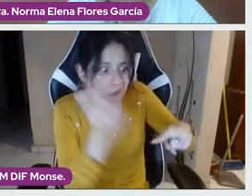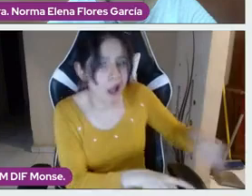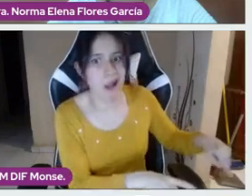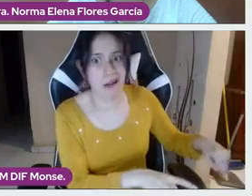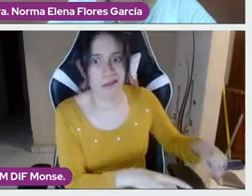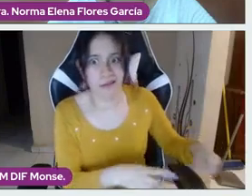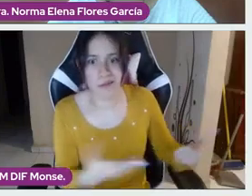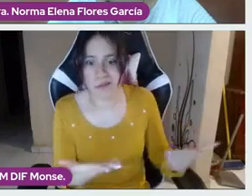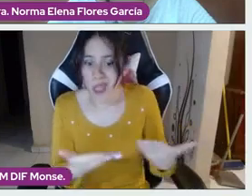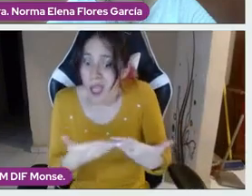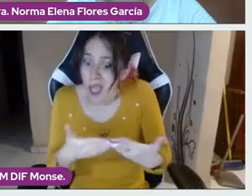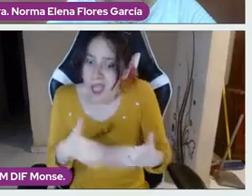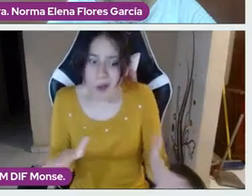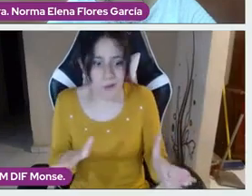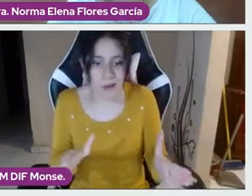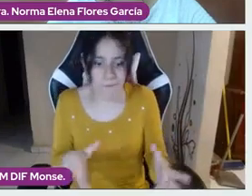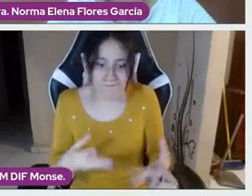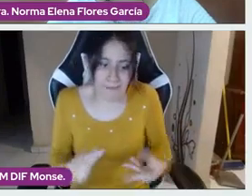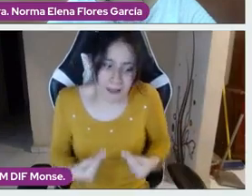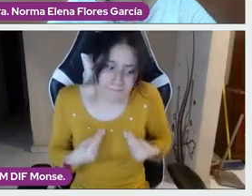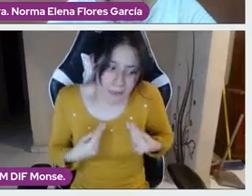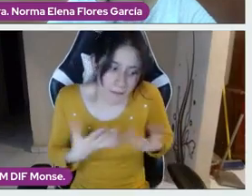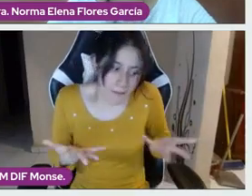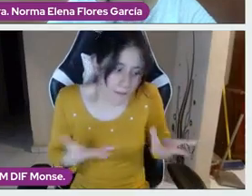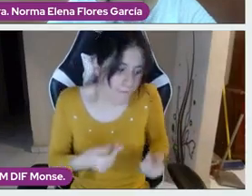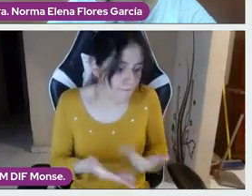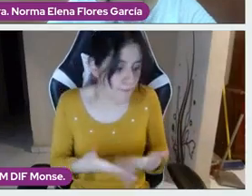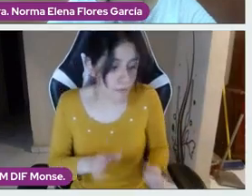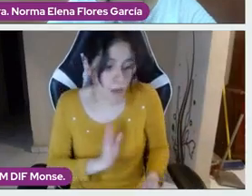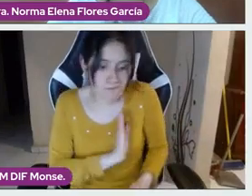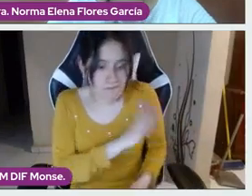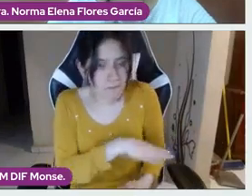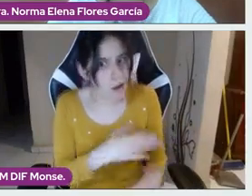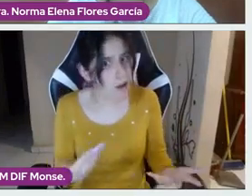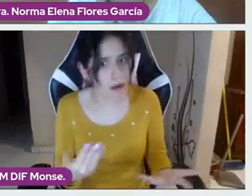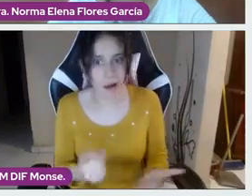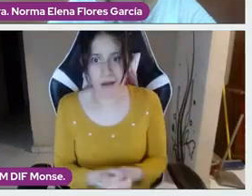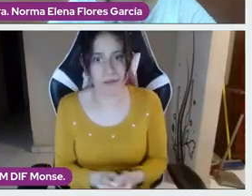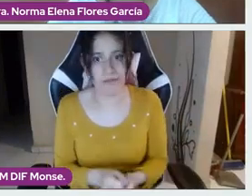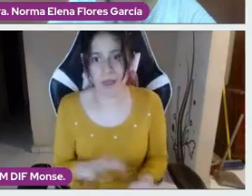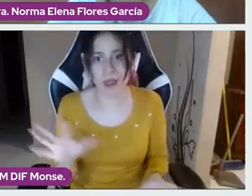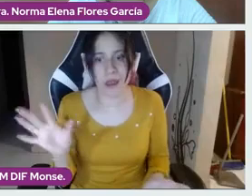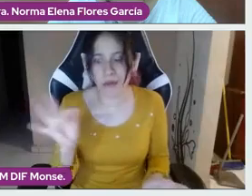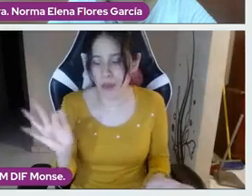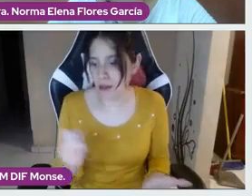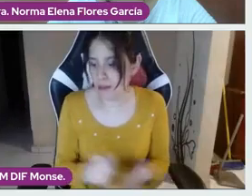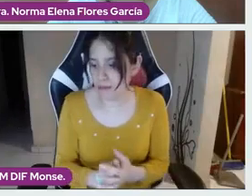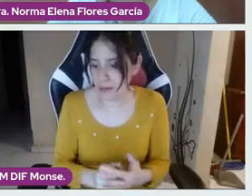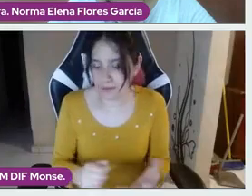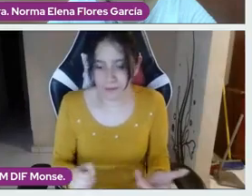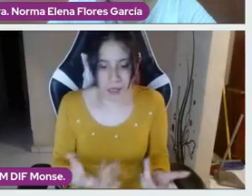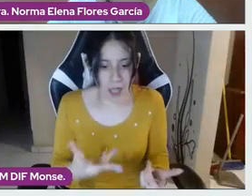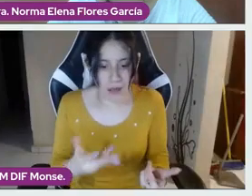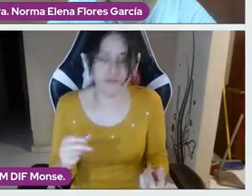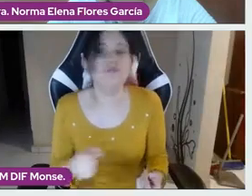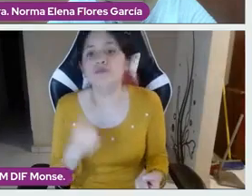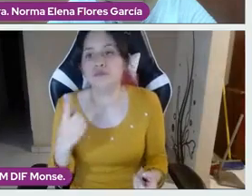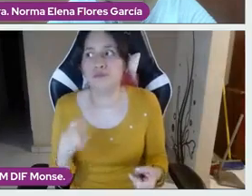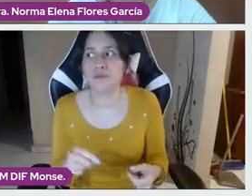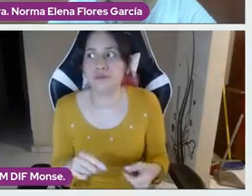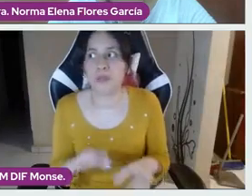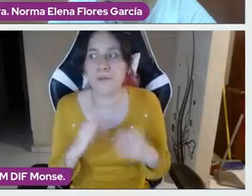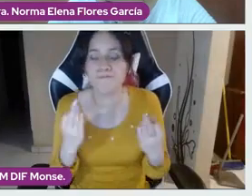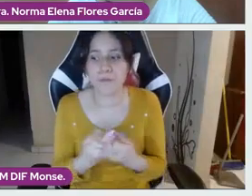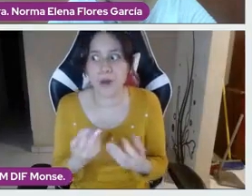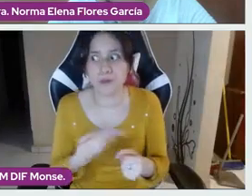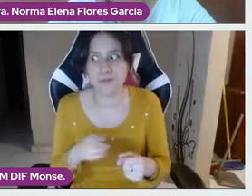está por circunstancias de la vida, pero sí tuvo una fecundación normal como todos, ¿no? O sea, no